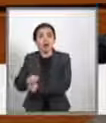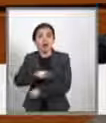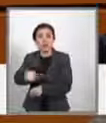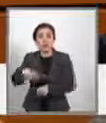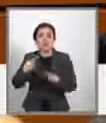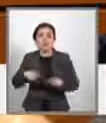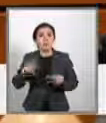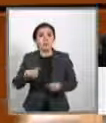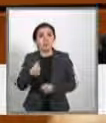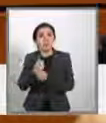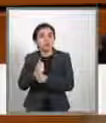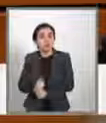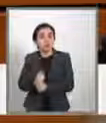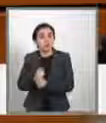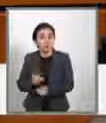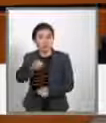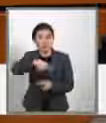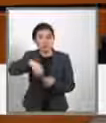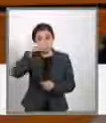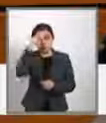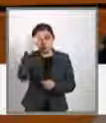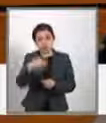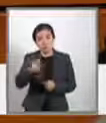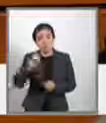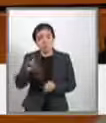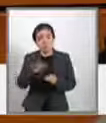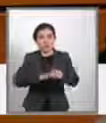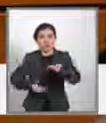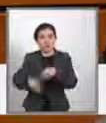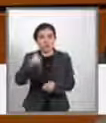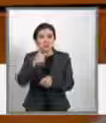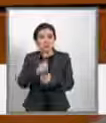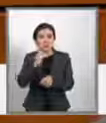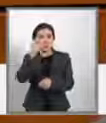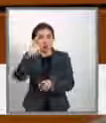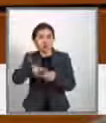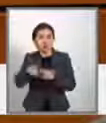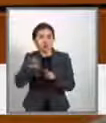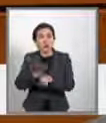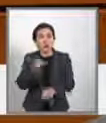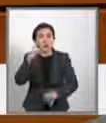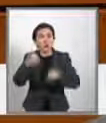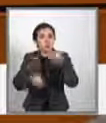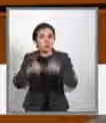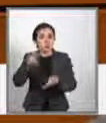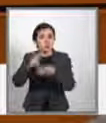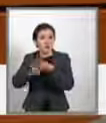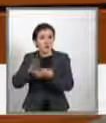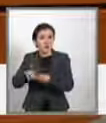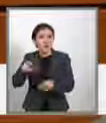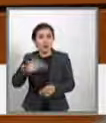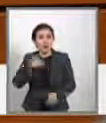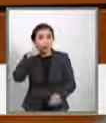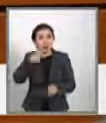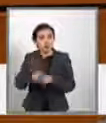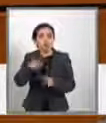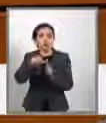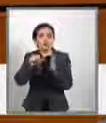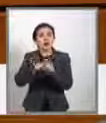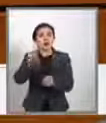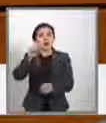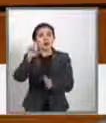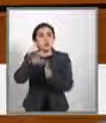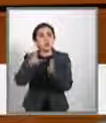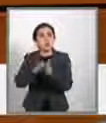de la víctima. Como todos sabemos, las bases y principios del proceso penal se encuentran contenidas en el artículo 20 de